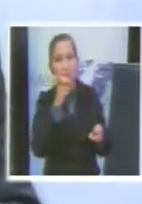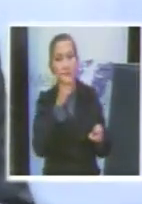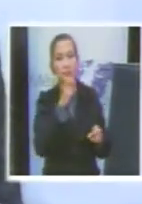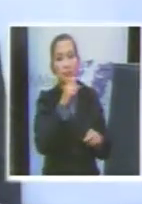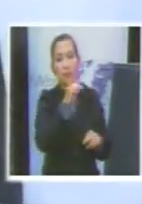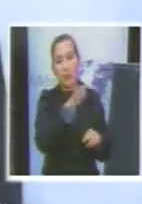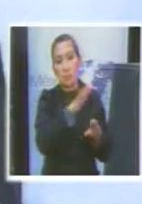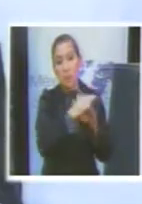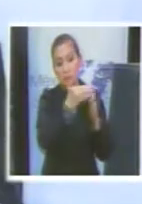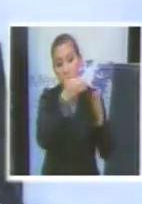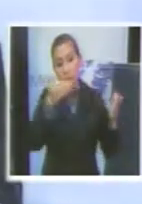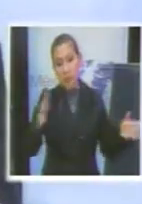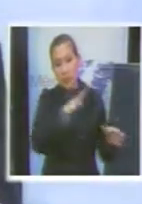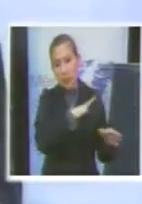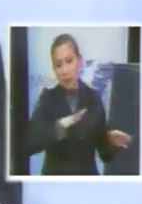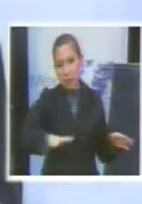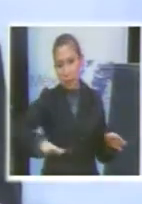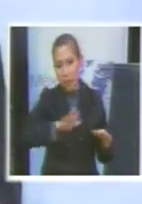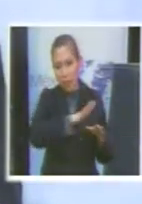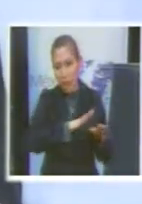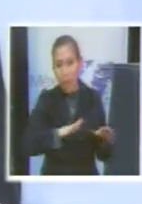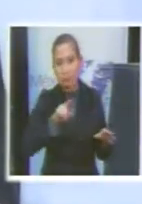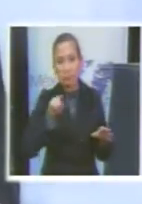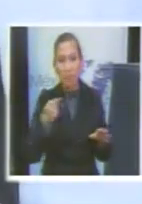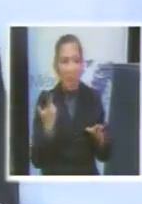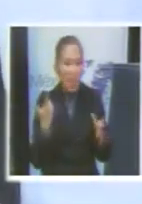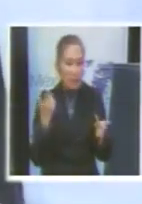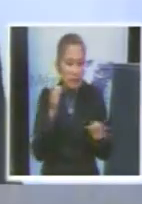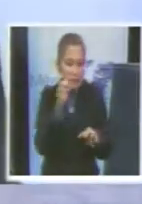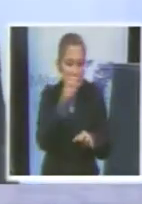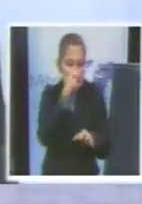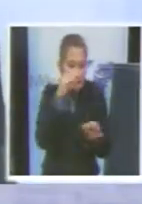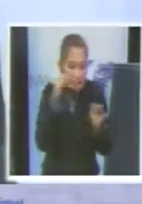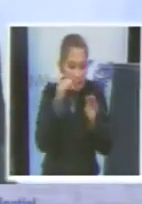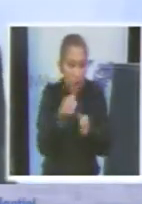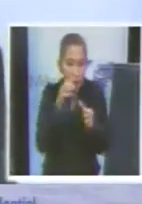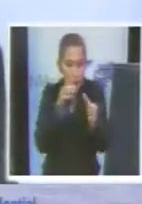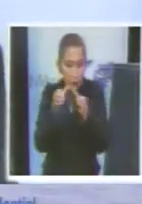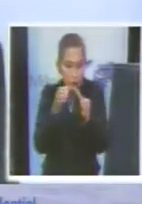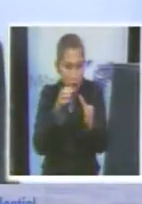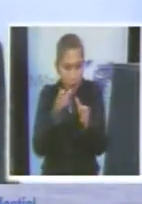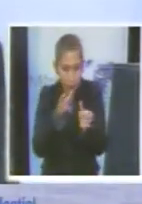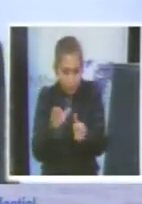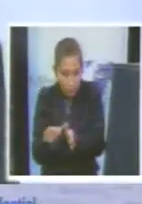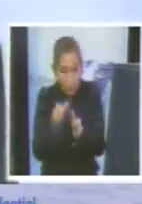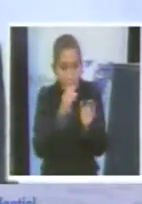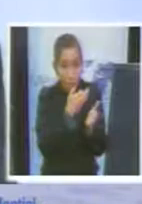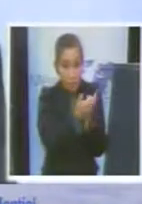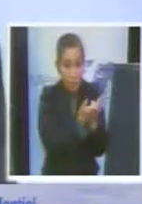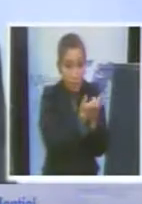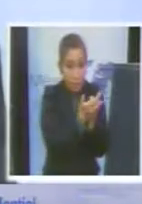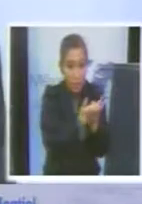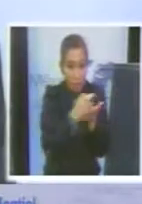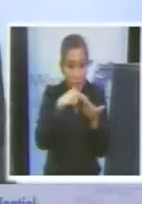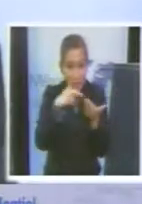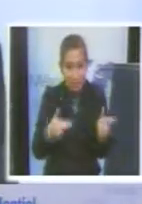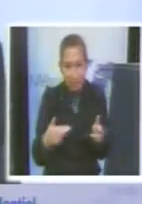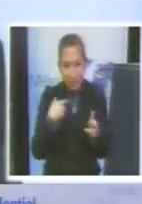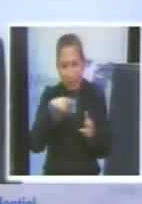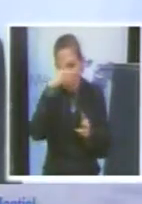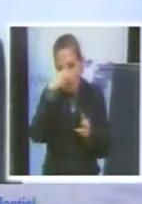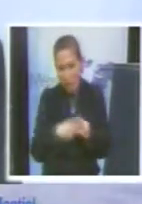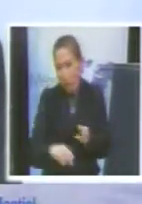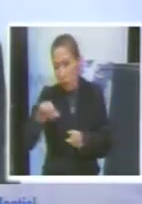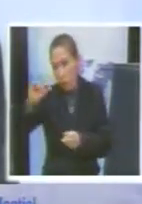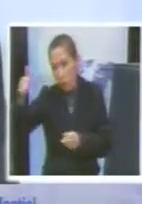pues más amplias y generales que las que son estrictamente comerciales y financieras de la relación bilateral